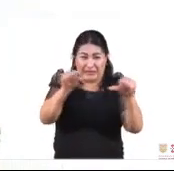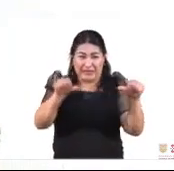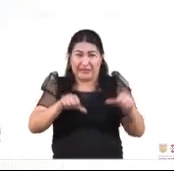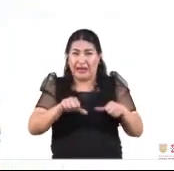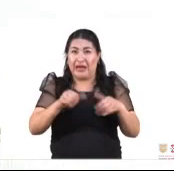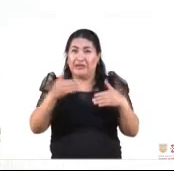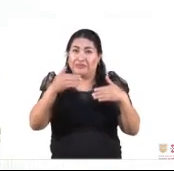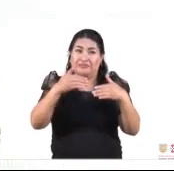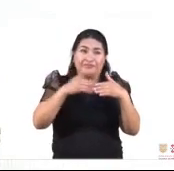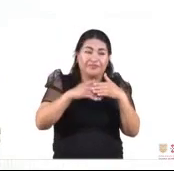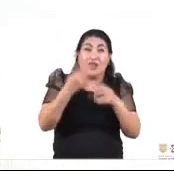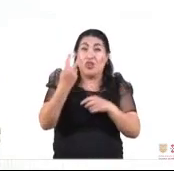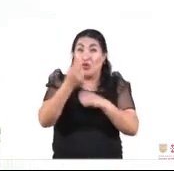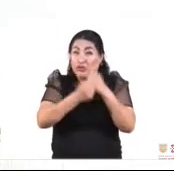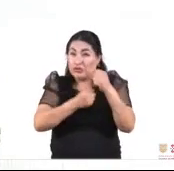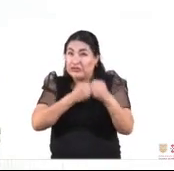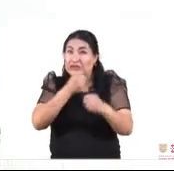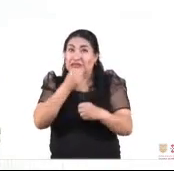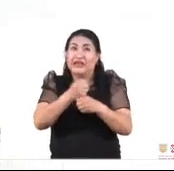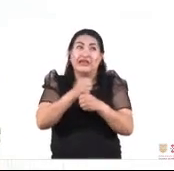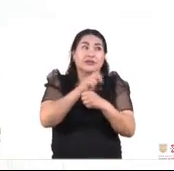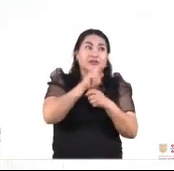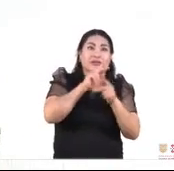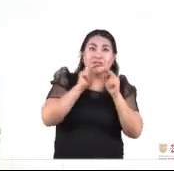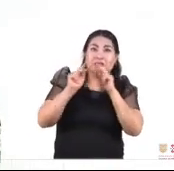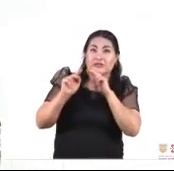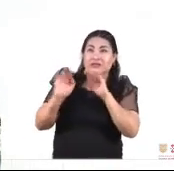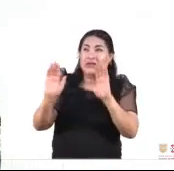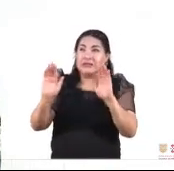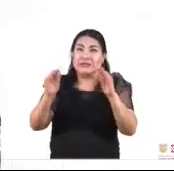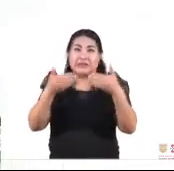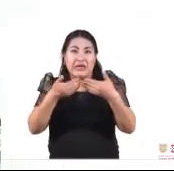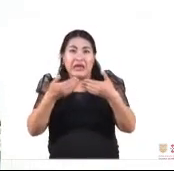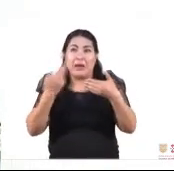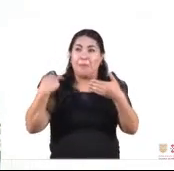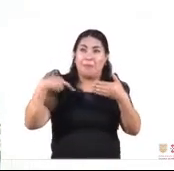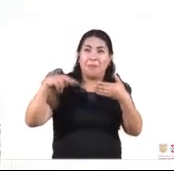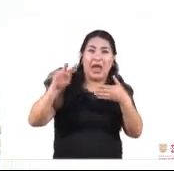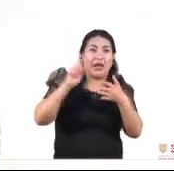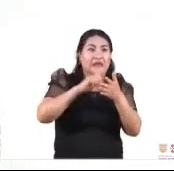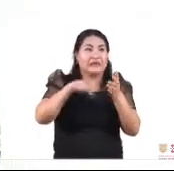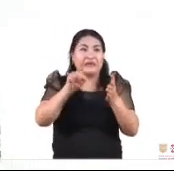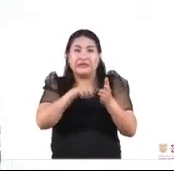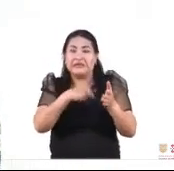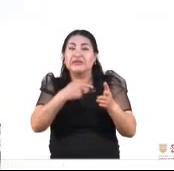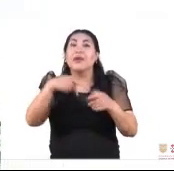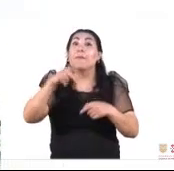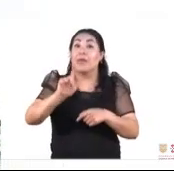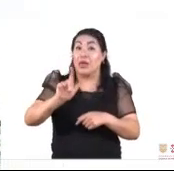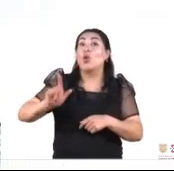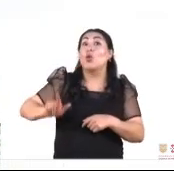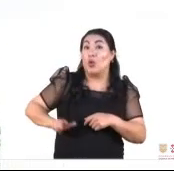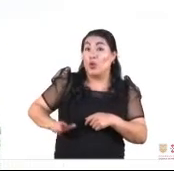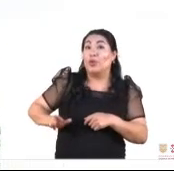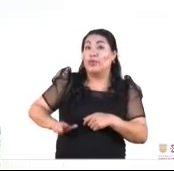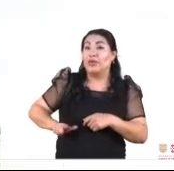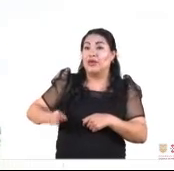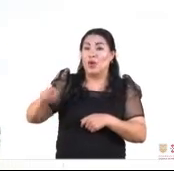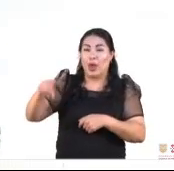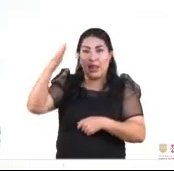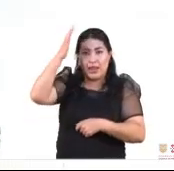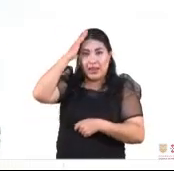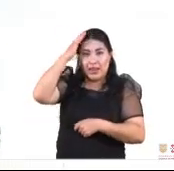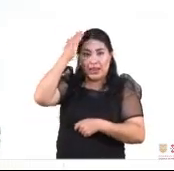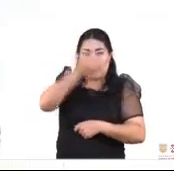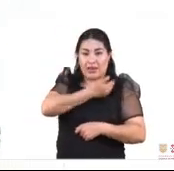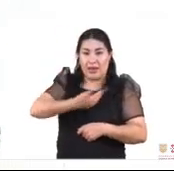de incertidumbre, cierres y cancelaciones de viajes, el gobierno encabezado por el presidente